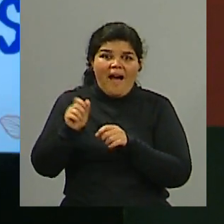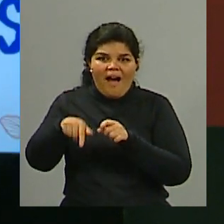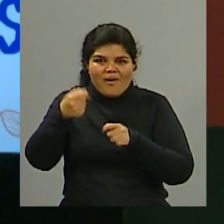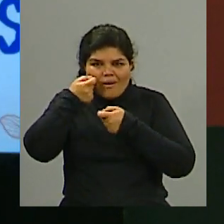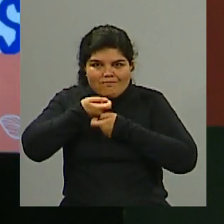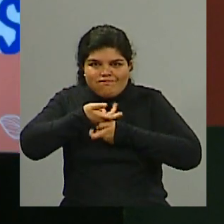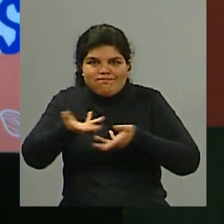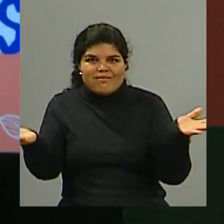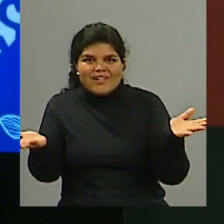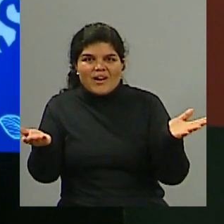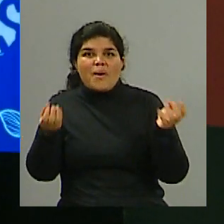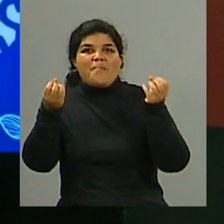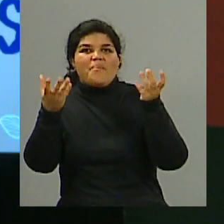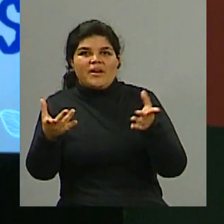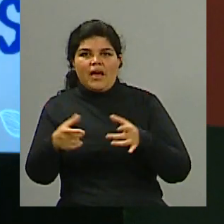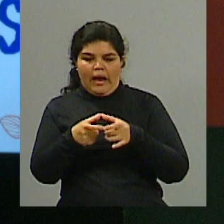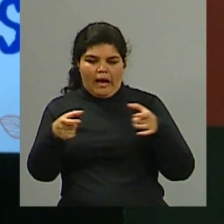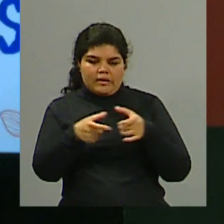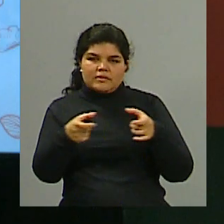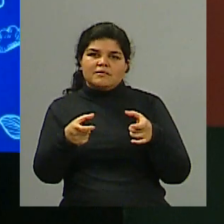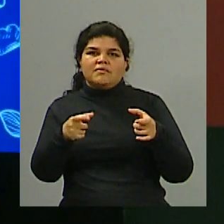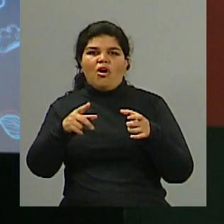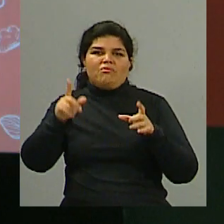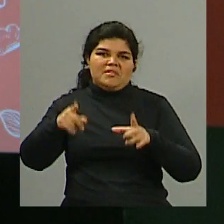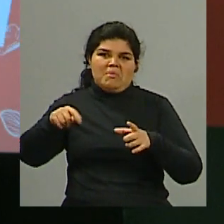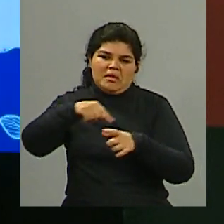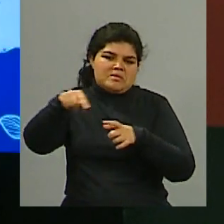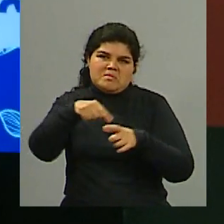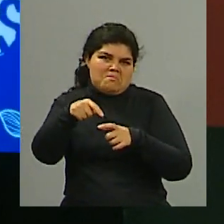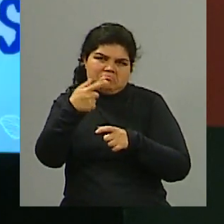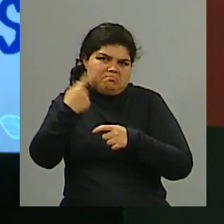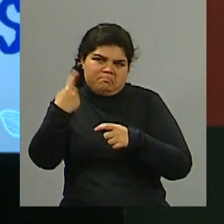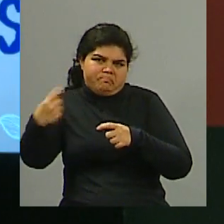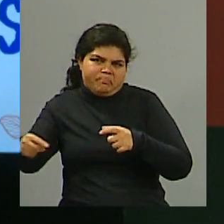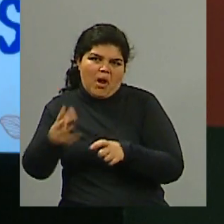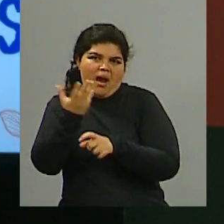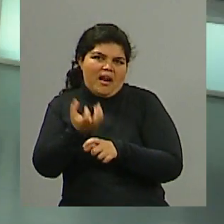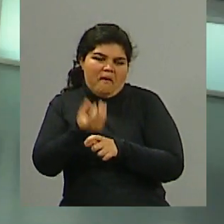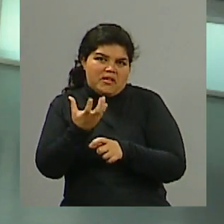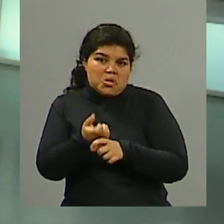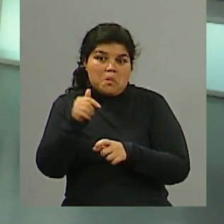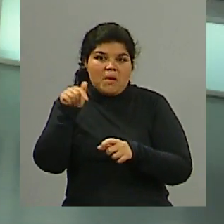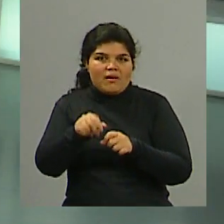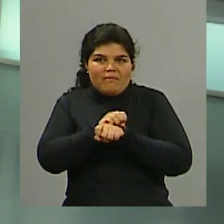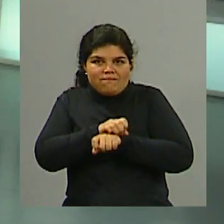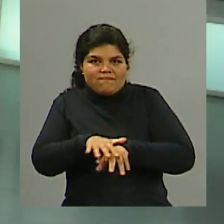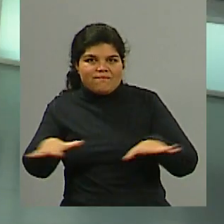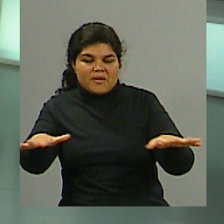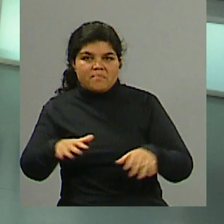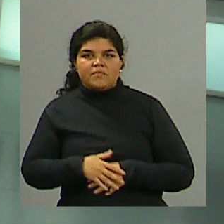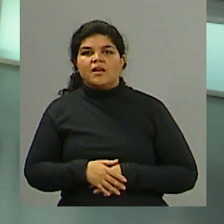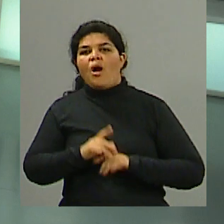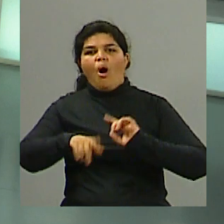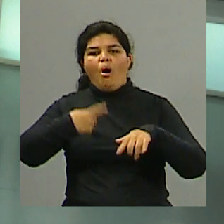Porque supuesto. si no, lo tendríamos grabado en cassette, en cinta. Pero después de eso, vinieron otras obras más que se realizaron, muchas transmisiones más.